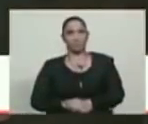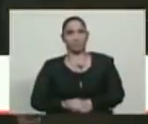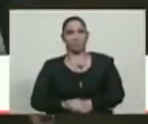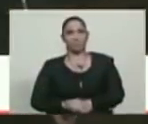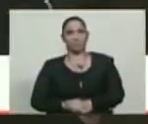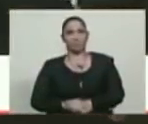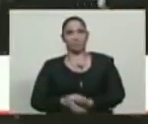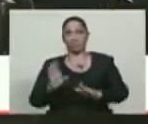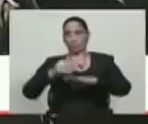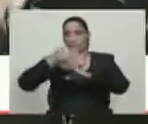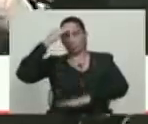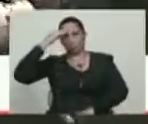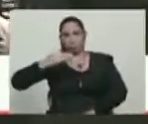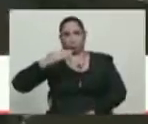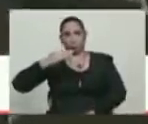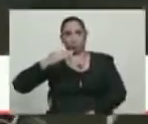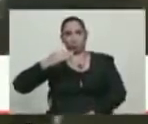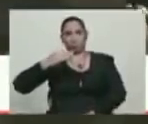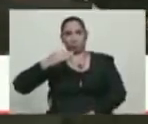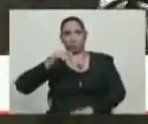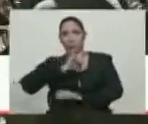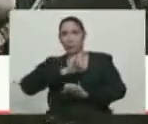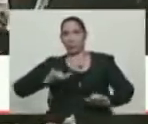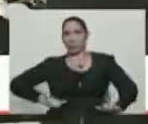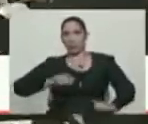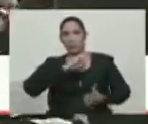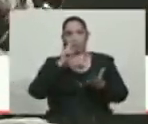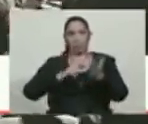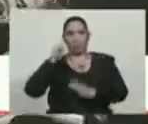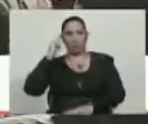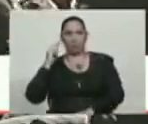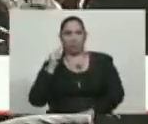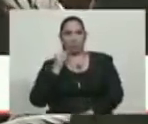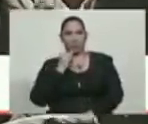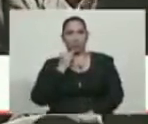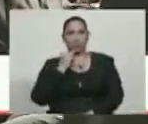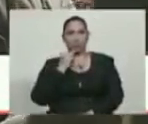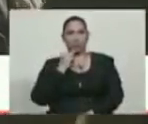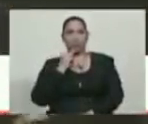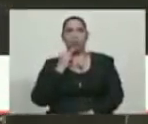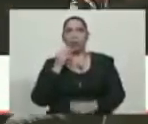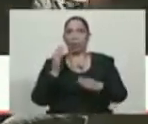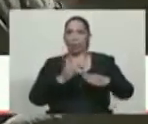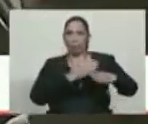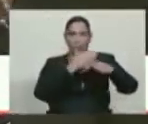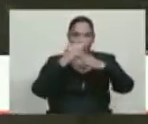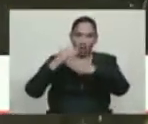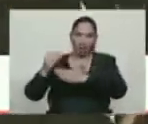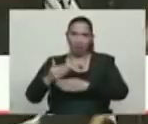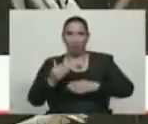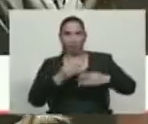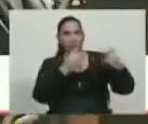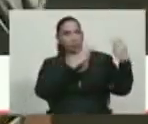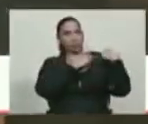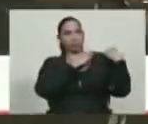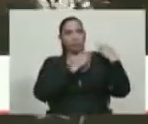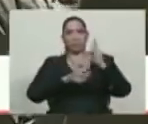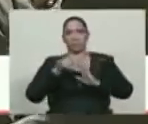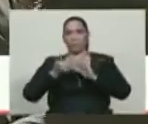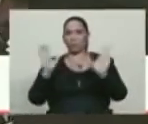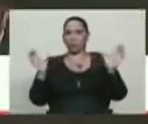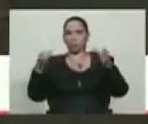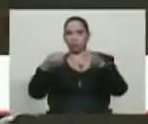el comandante en jefe de la Fuerza Armada Nacional Bolivariana a compartir con los representantes de este importante